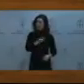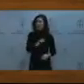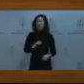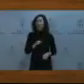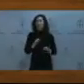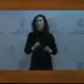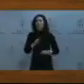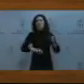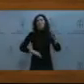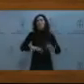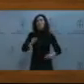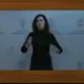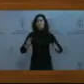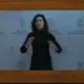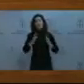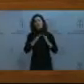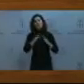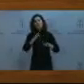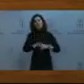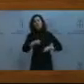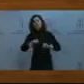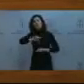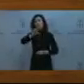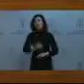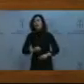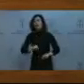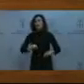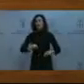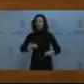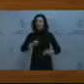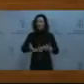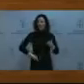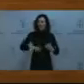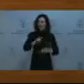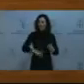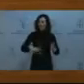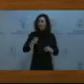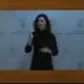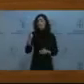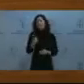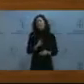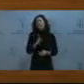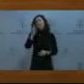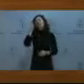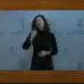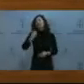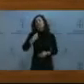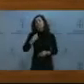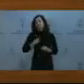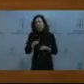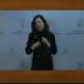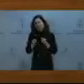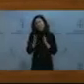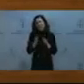que cuando a la vez aconsejan a los pensionistas que vendan sus casas para compensar su jubilación. Y no se ponen ustedes ni